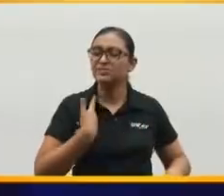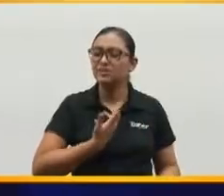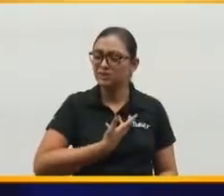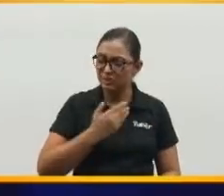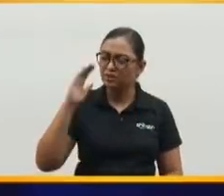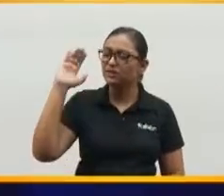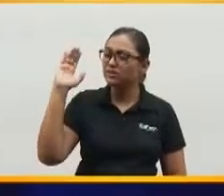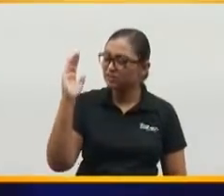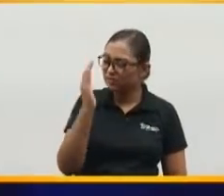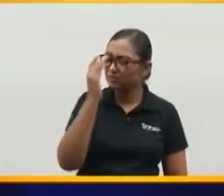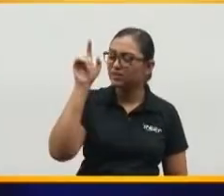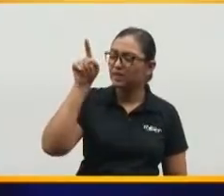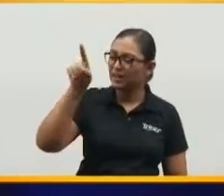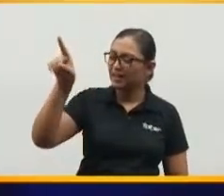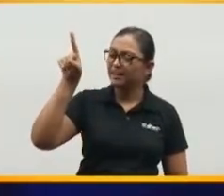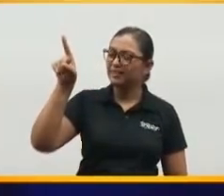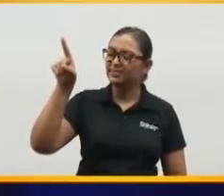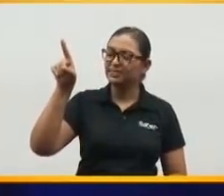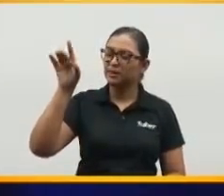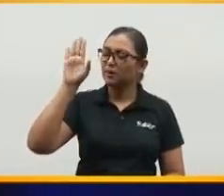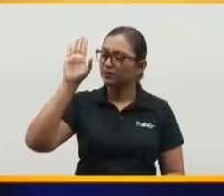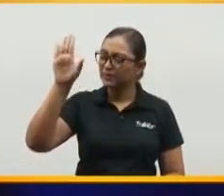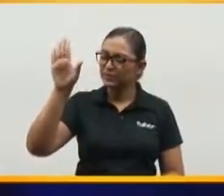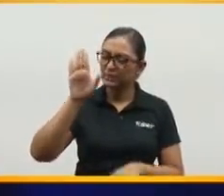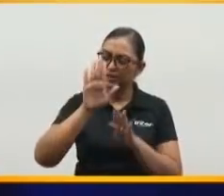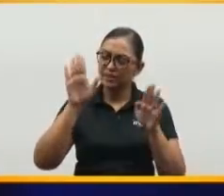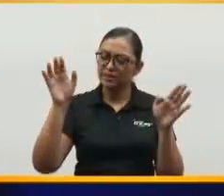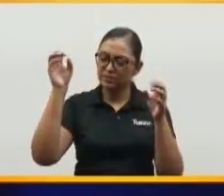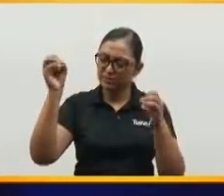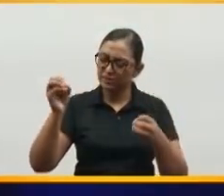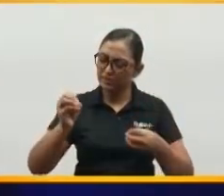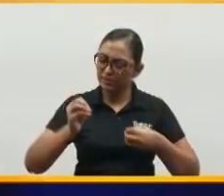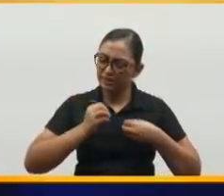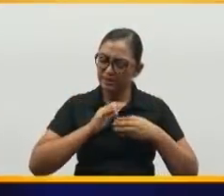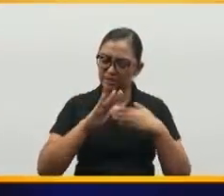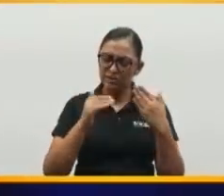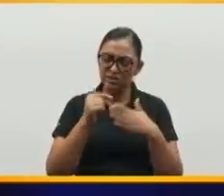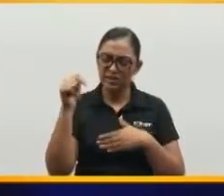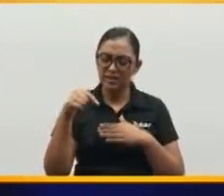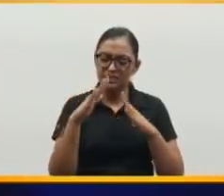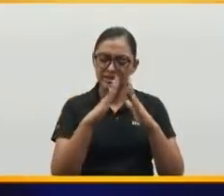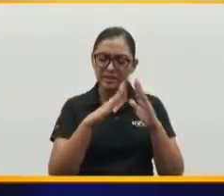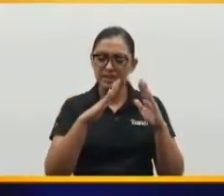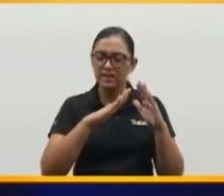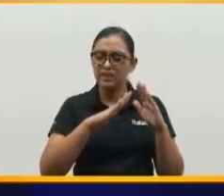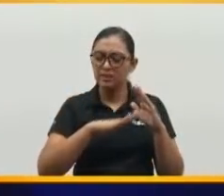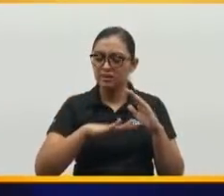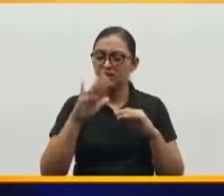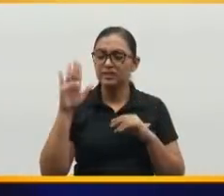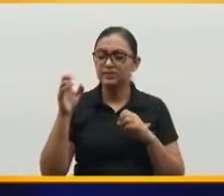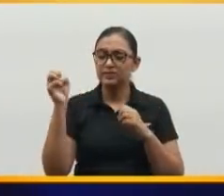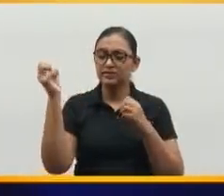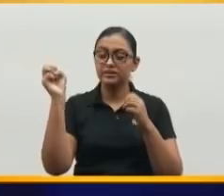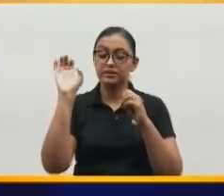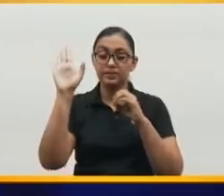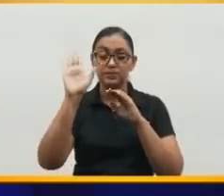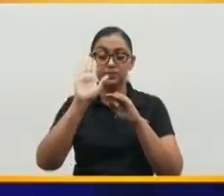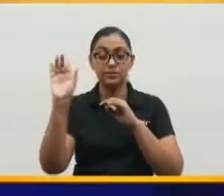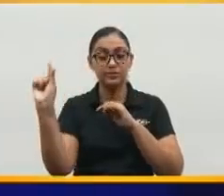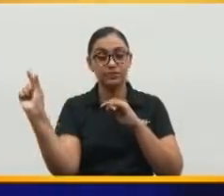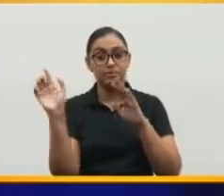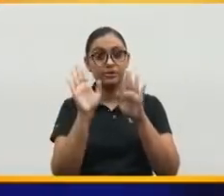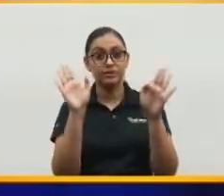manantial de vida, a ese manantial de vida que es Cristo. Que todo lo que se diga en este lugar te glorifique. En Cristo Jesús lo pedimos y la iglesia